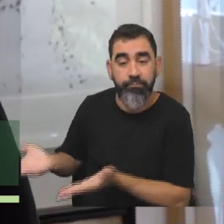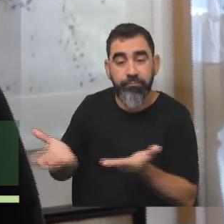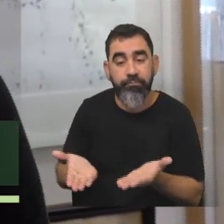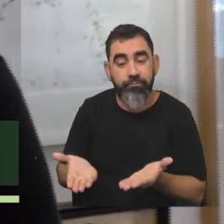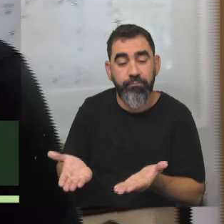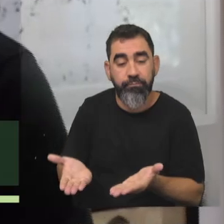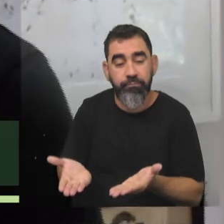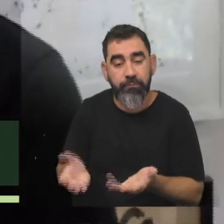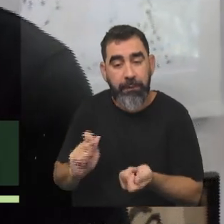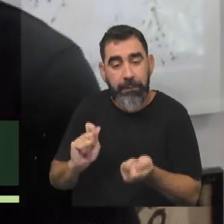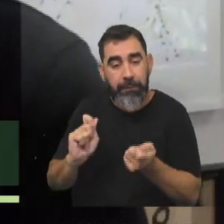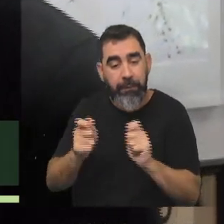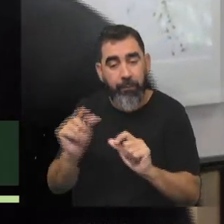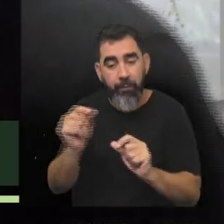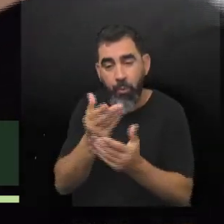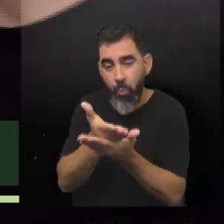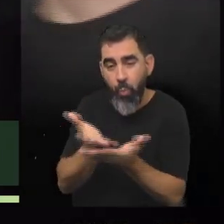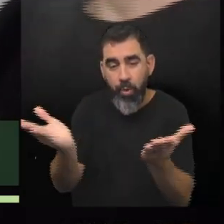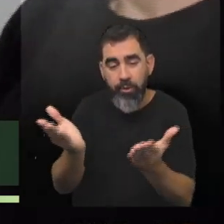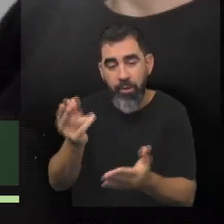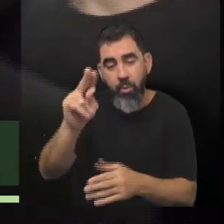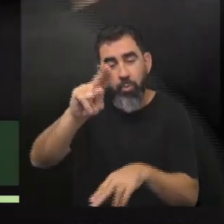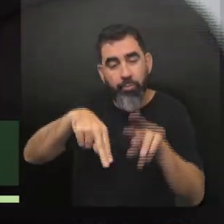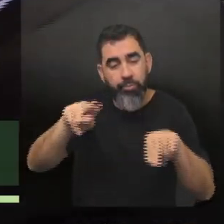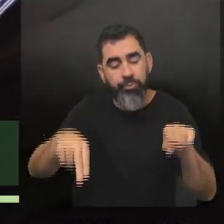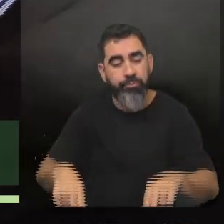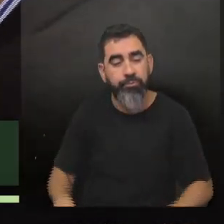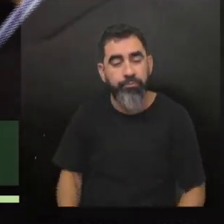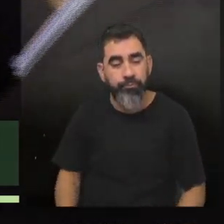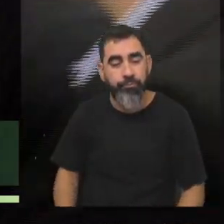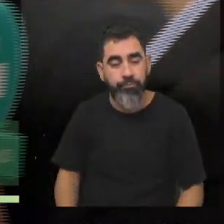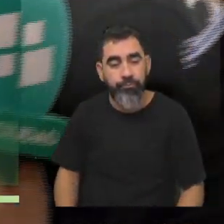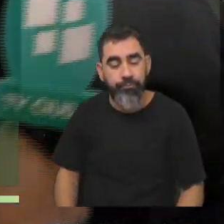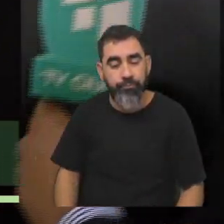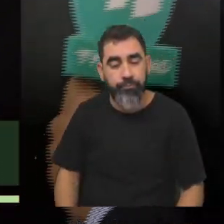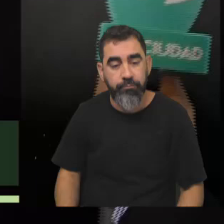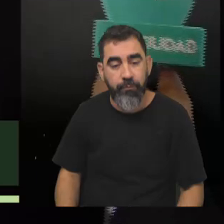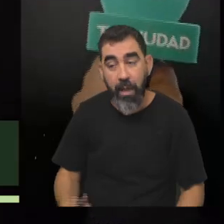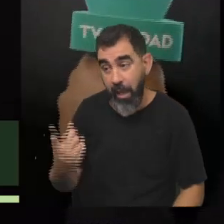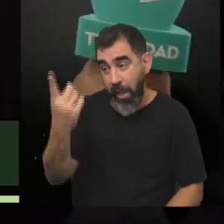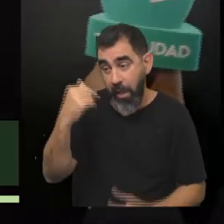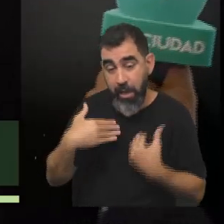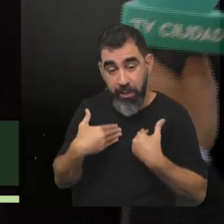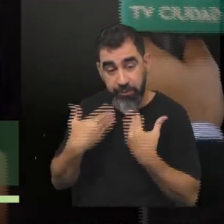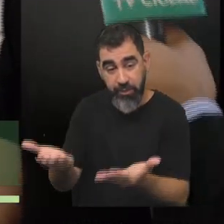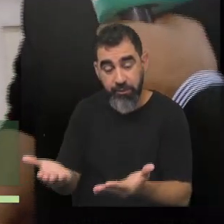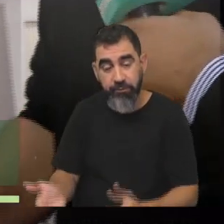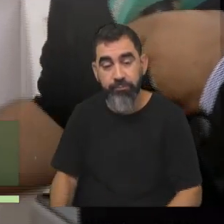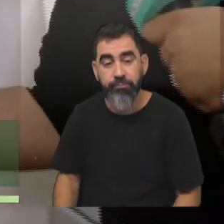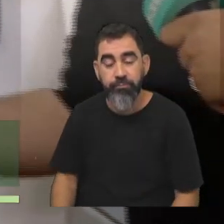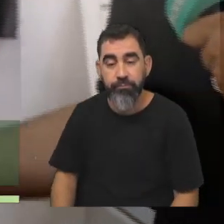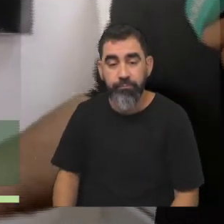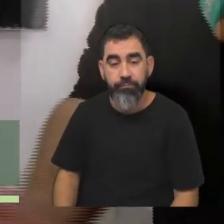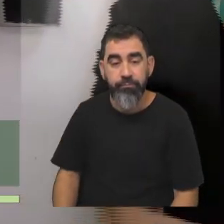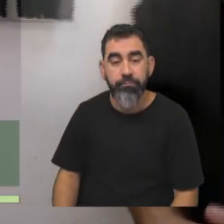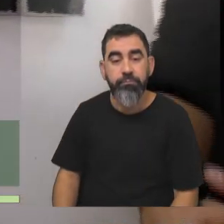Manuel cambia un poquito acá mostrame por favor este cuadro y contanos Gabriel de esta donación que llegó me decías ayer aquí al teatro Sí bueno